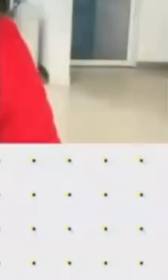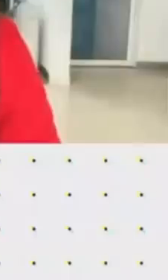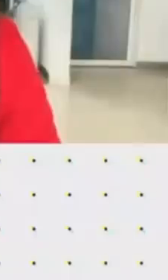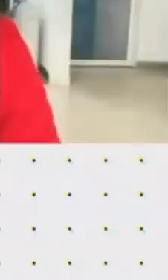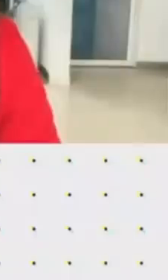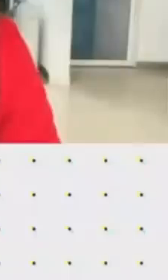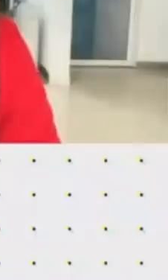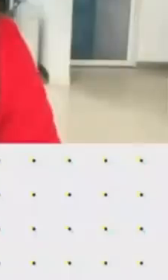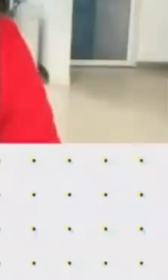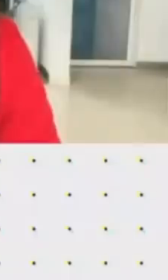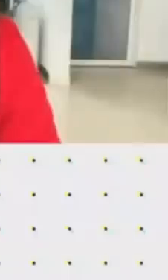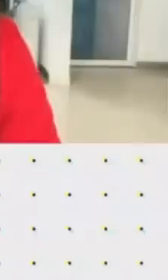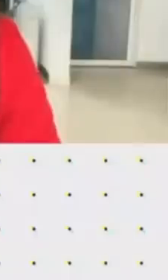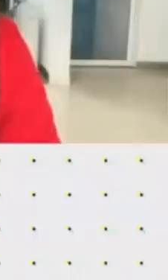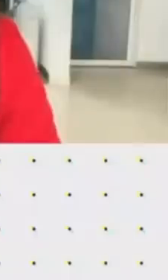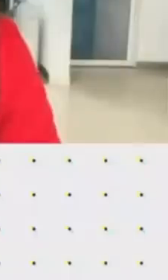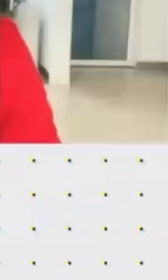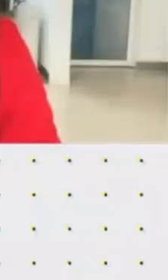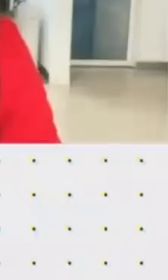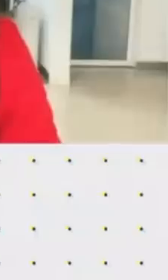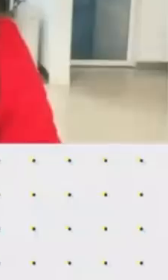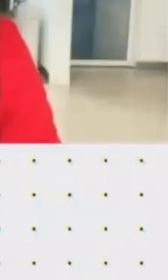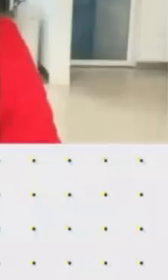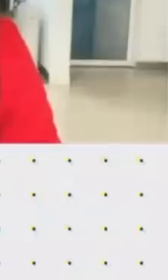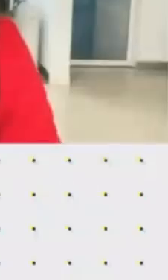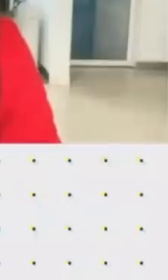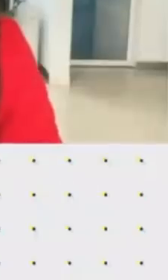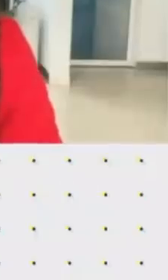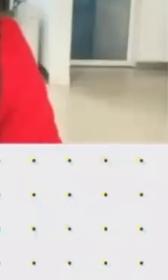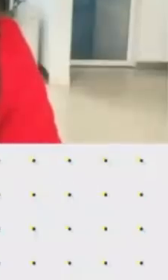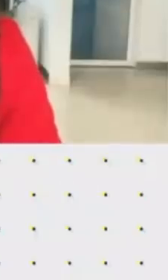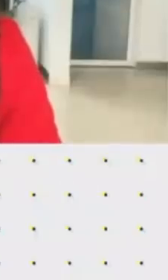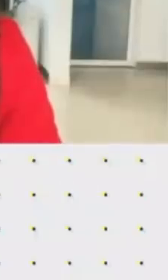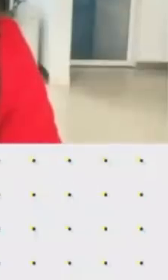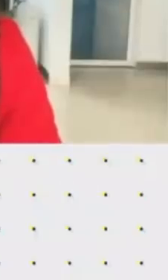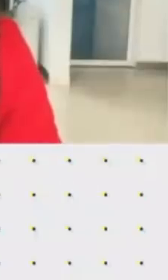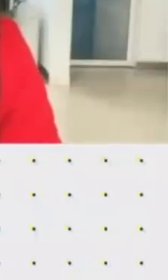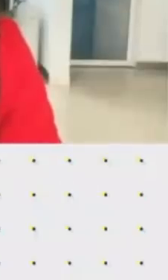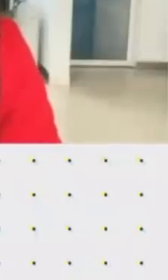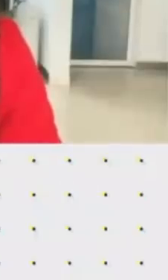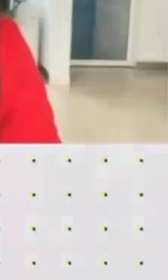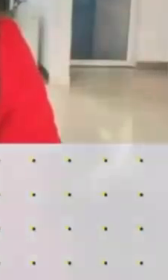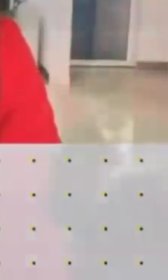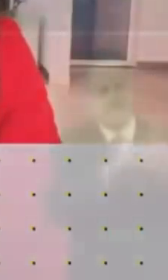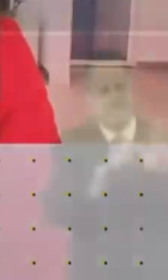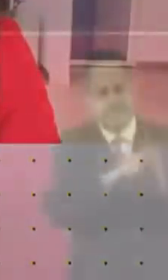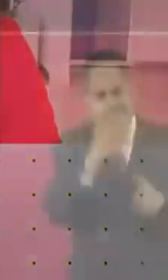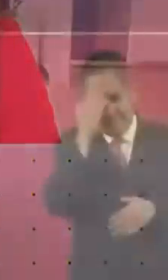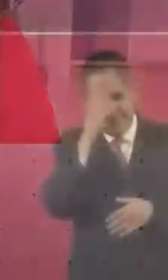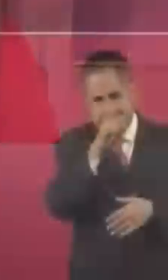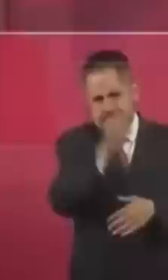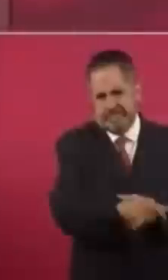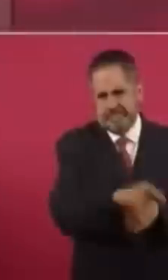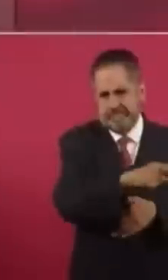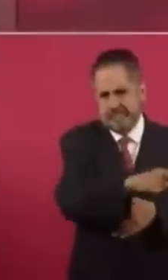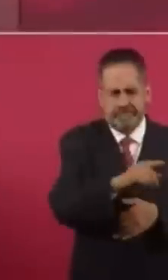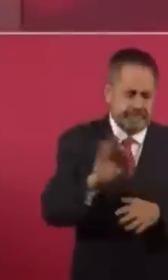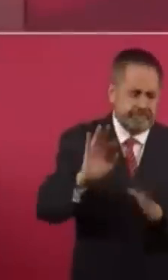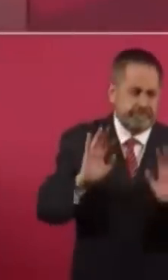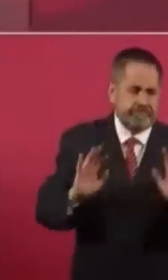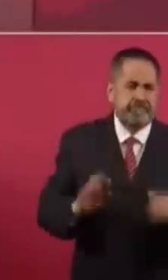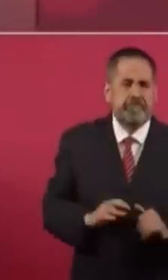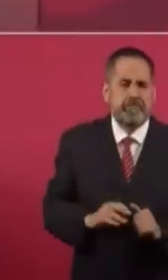que nos adelanta el día de hoy, tal como lo escucharon, es que dice que en esa carta le escribió a Biden que él no se toma como un asunto